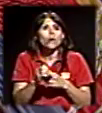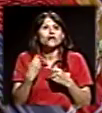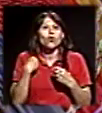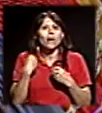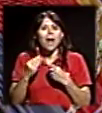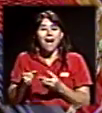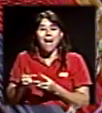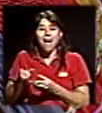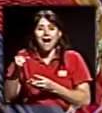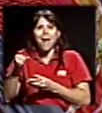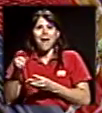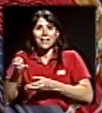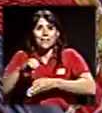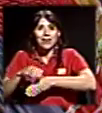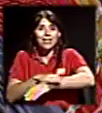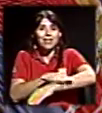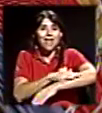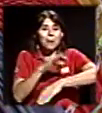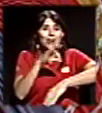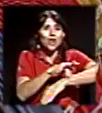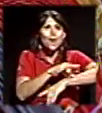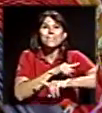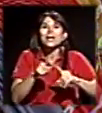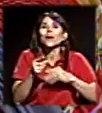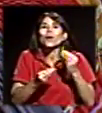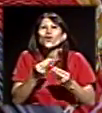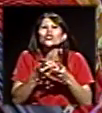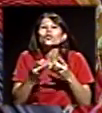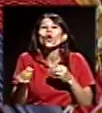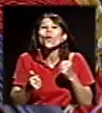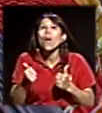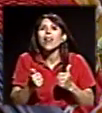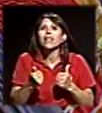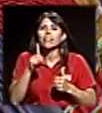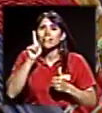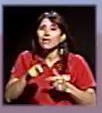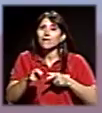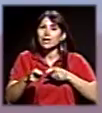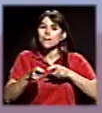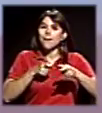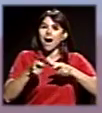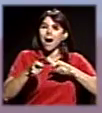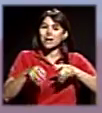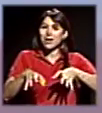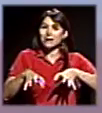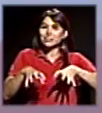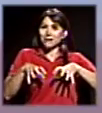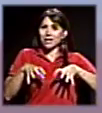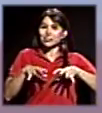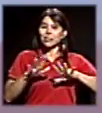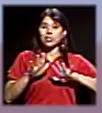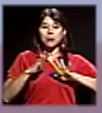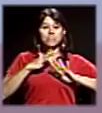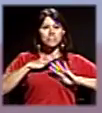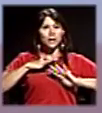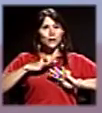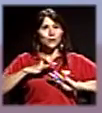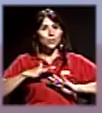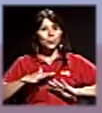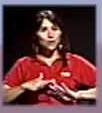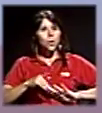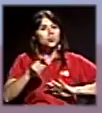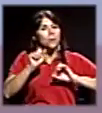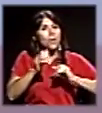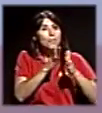que saber manejar tu estrés y si estás trabajando 80 horas a la semana pues programarte masaje